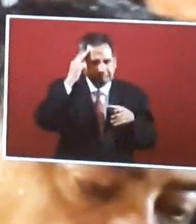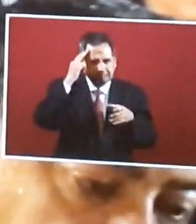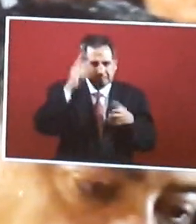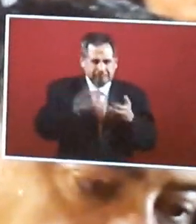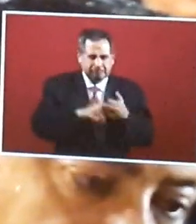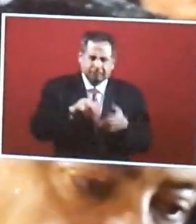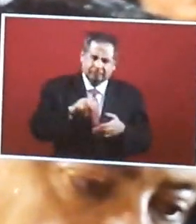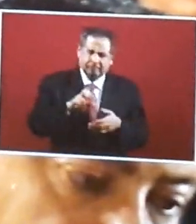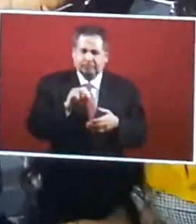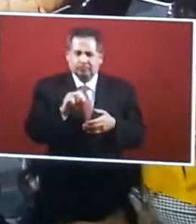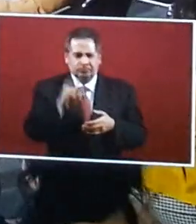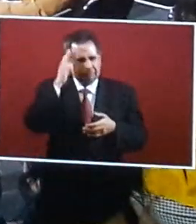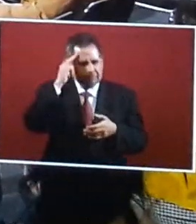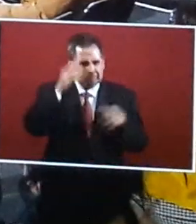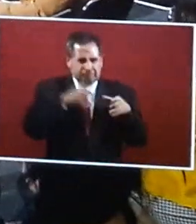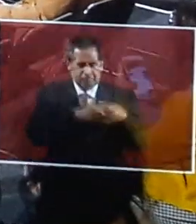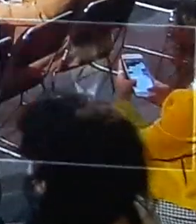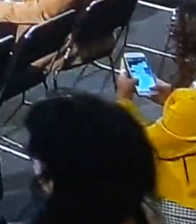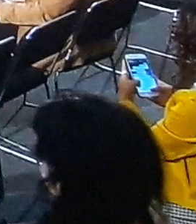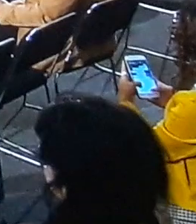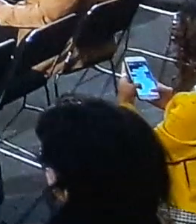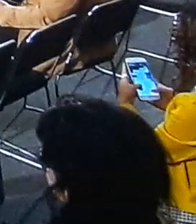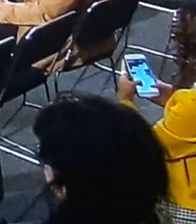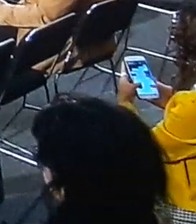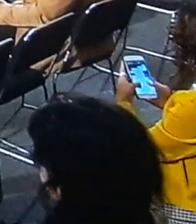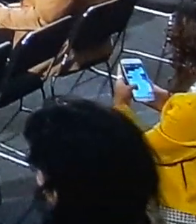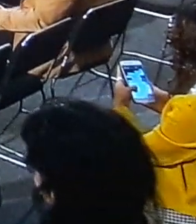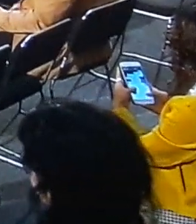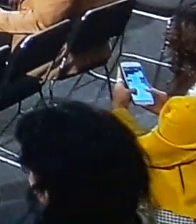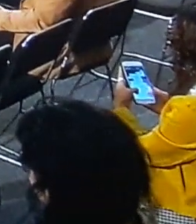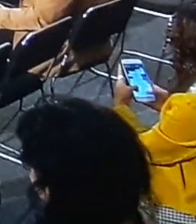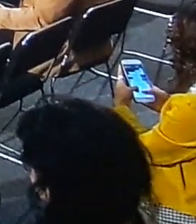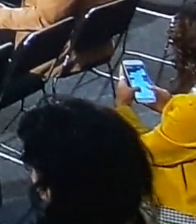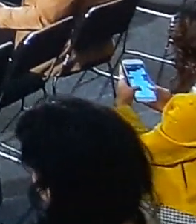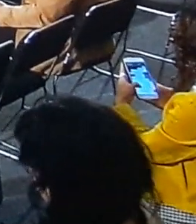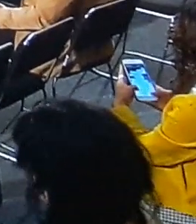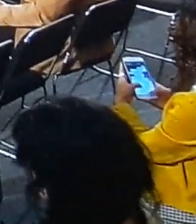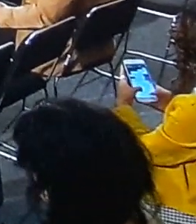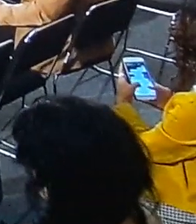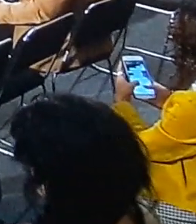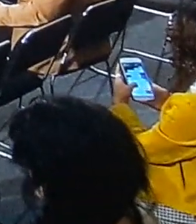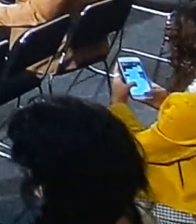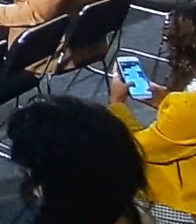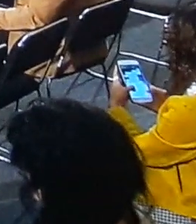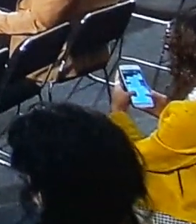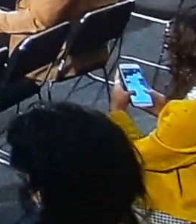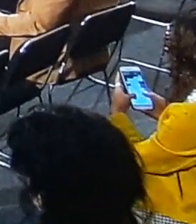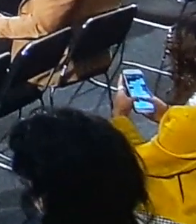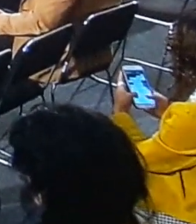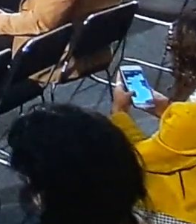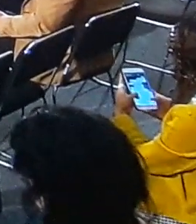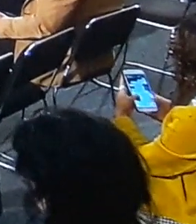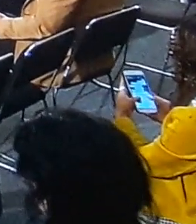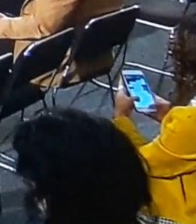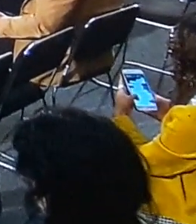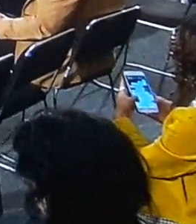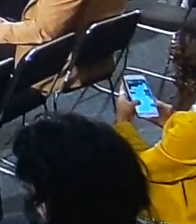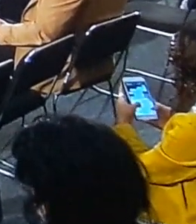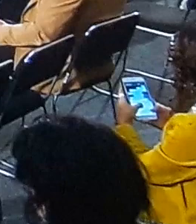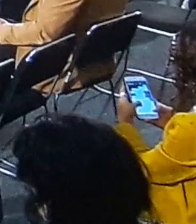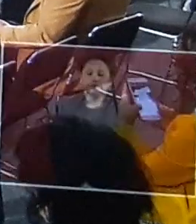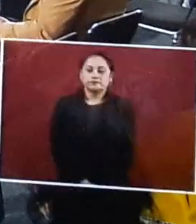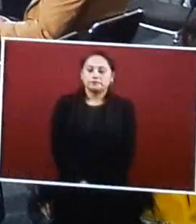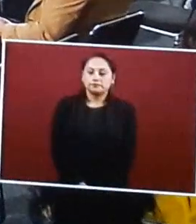hace unos días, o de pillaje, quedó prácticamente prohibido escribir sobre luchas